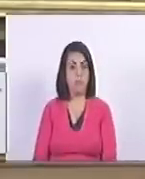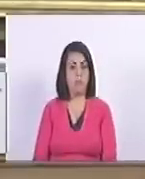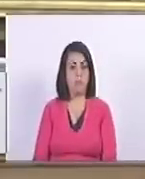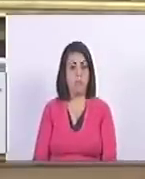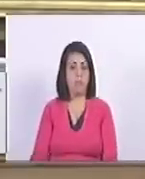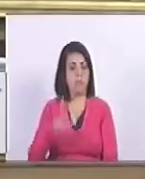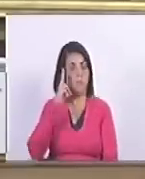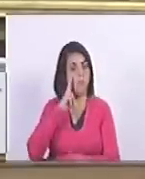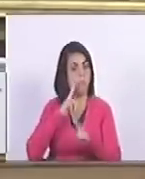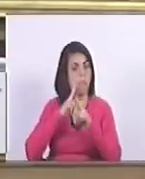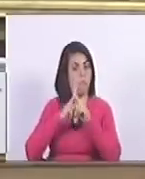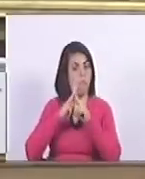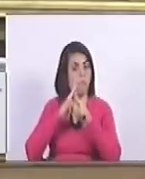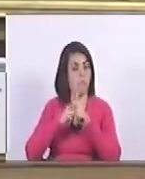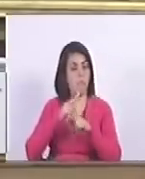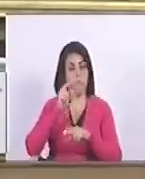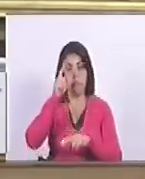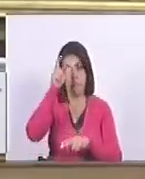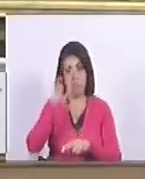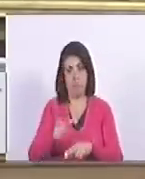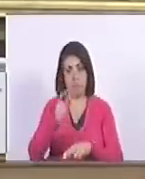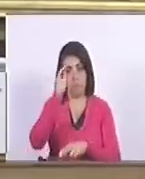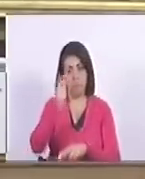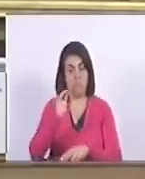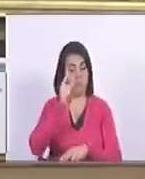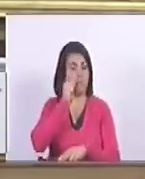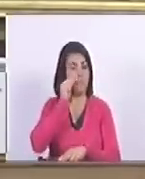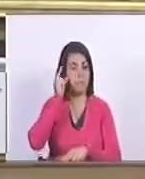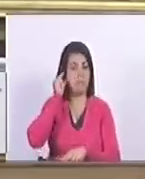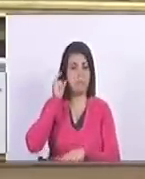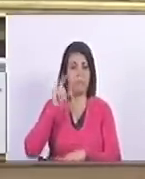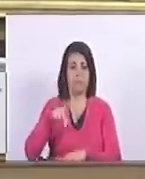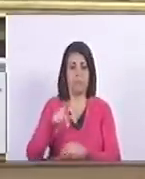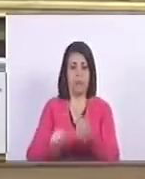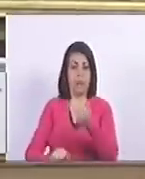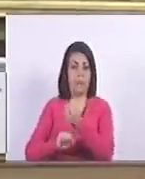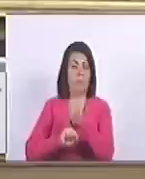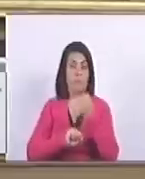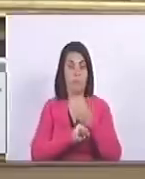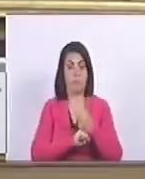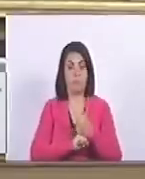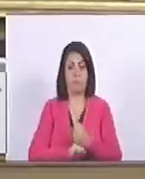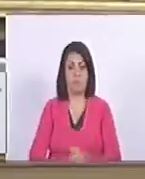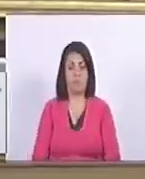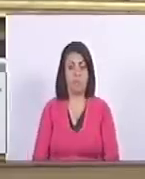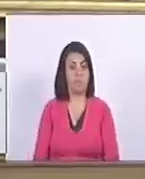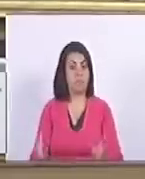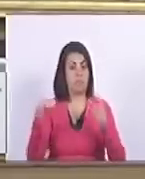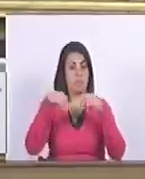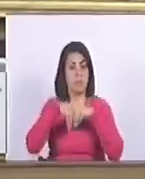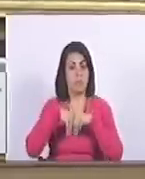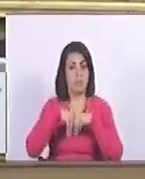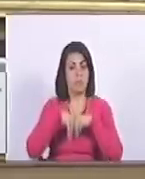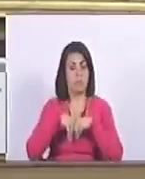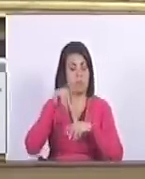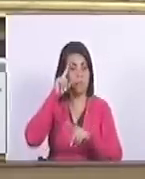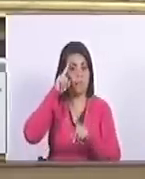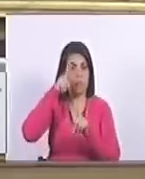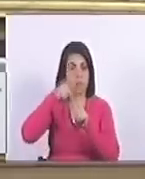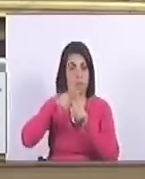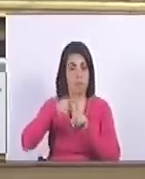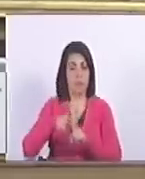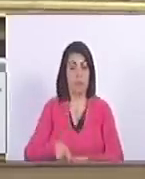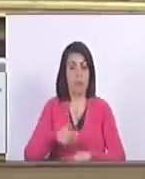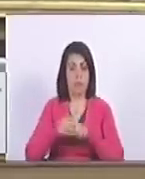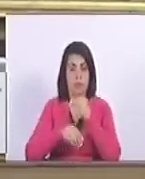Las honorables diputadas y los honorables diputados que estén a favor del acuerdo con motivo